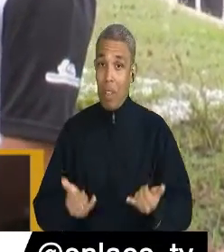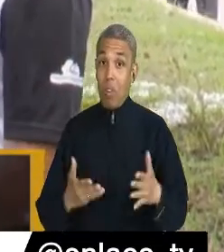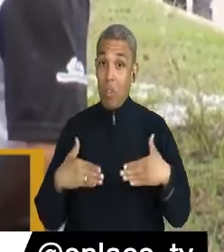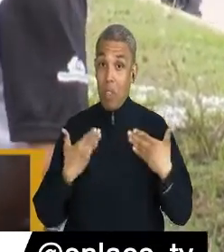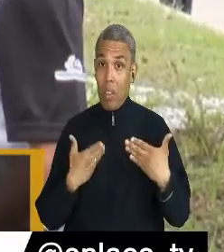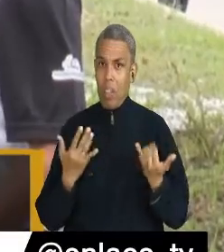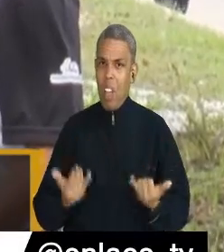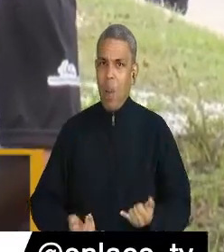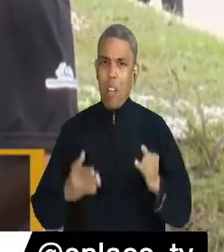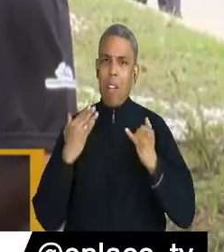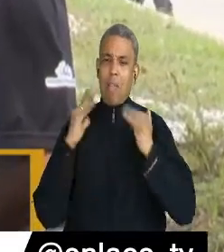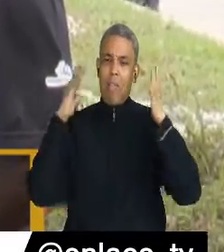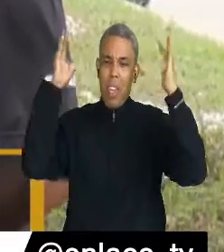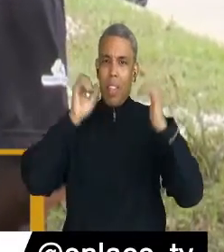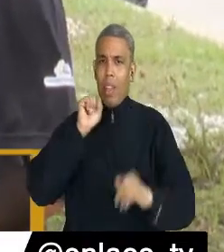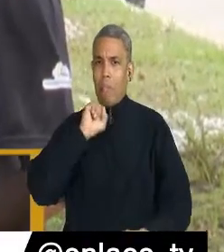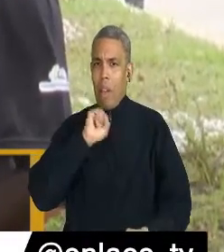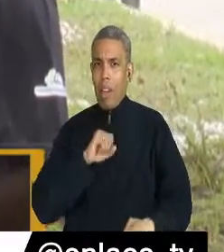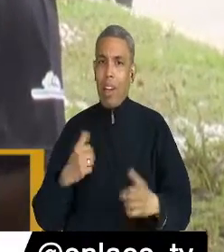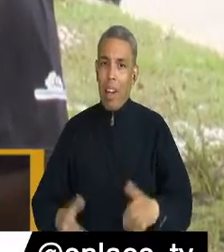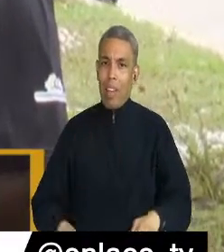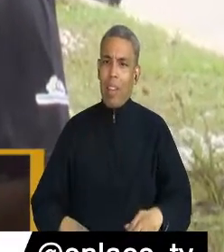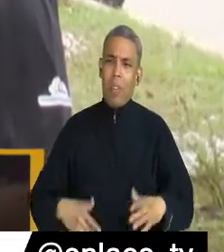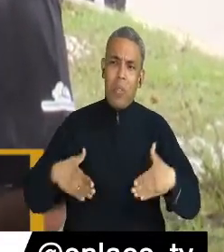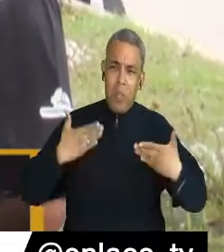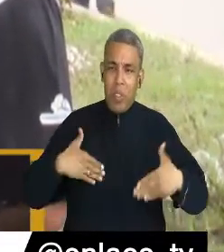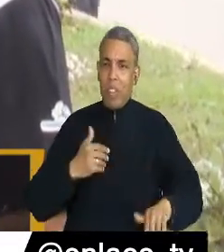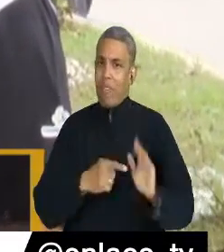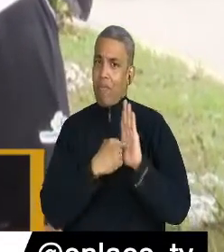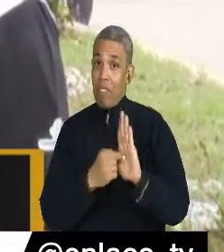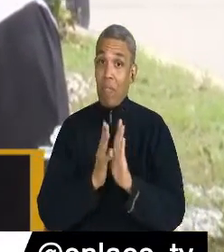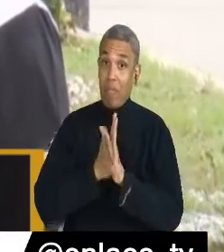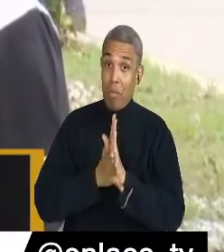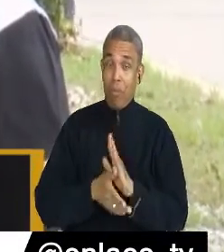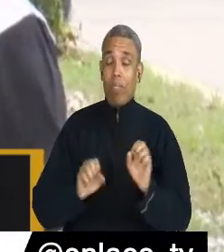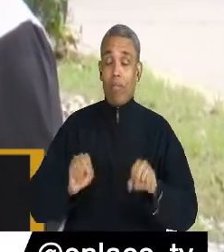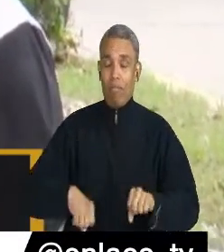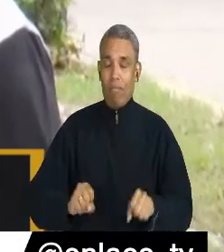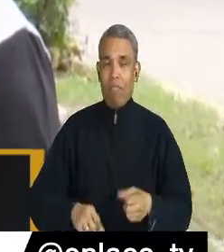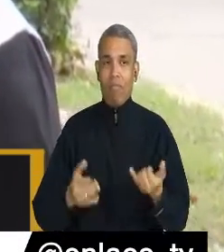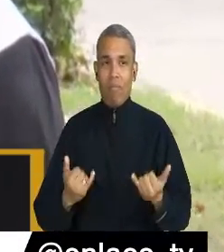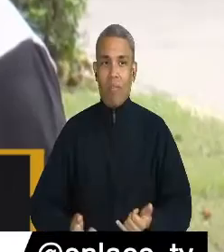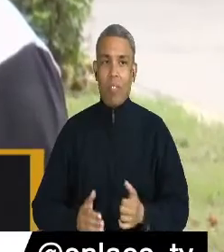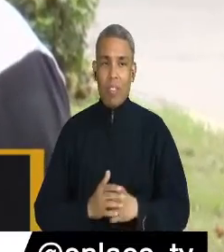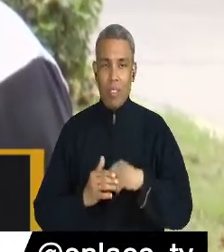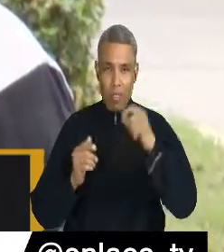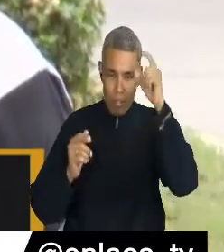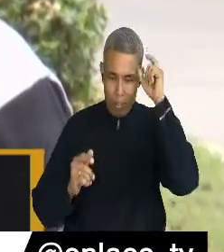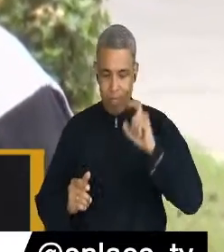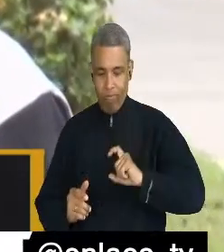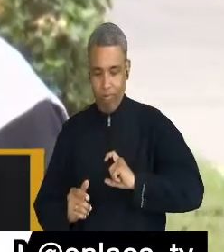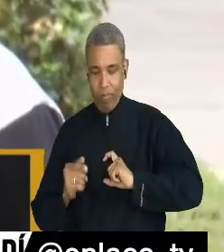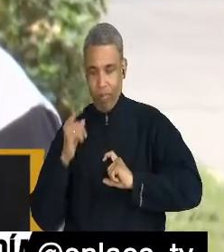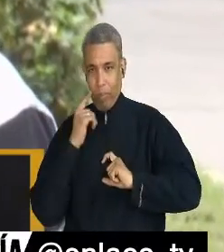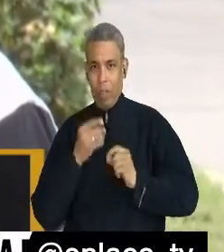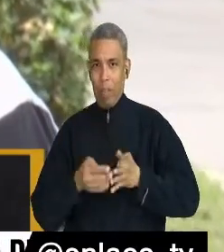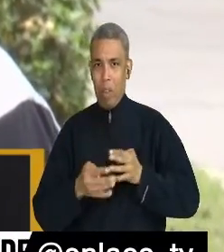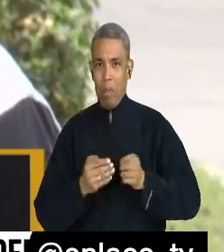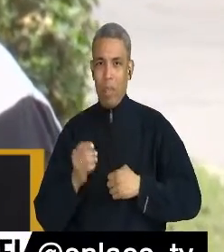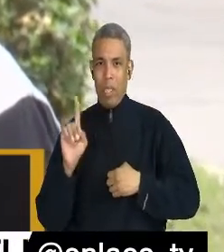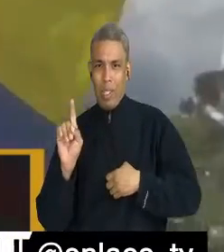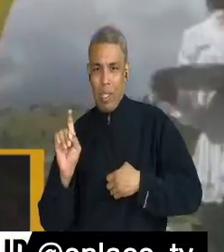en este aniversario para toda barranca bermeja con mucho cariño le estamos regalando seis medallas de bronce una medalla de